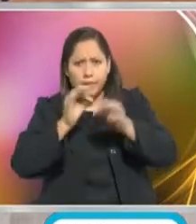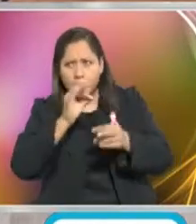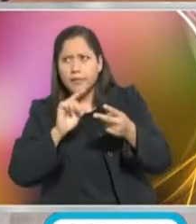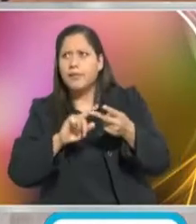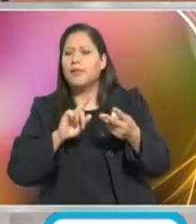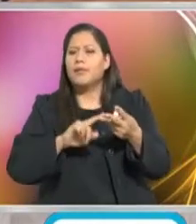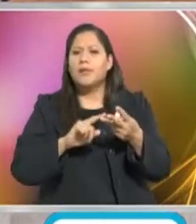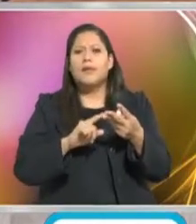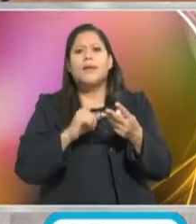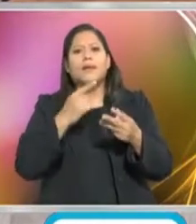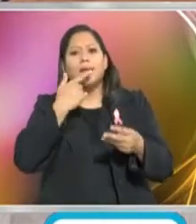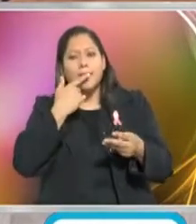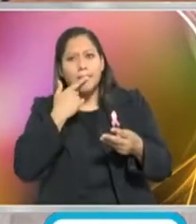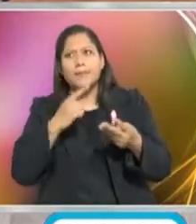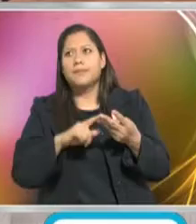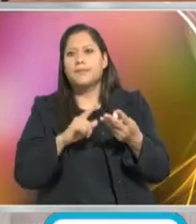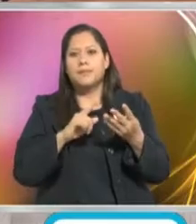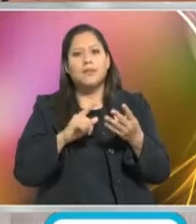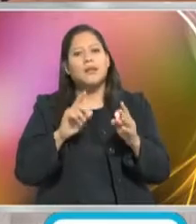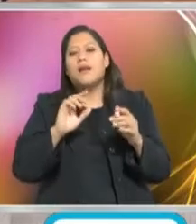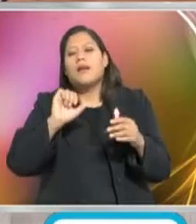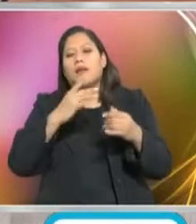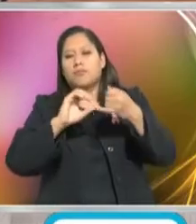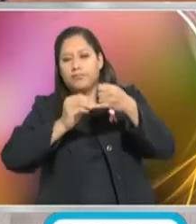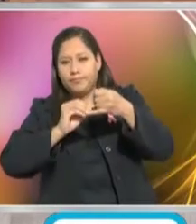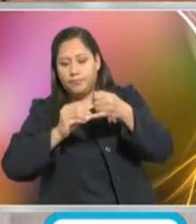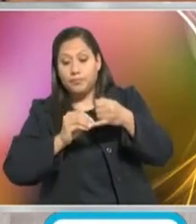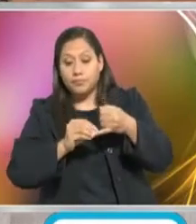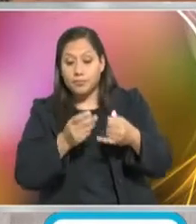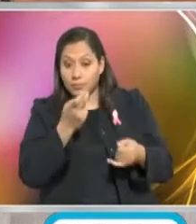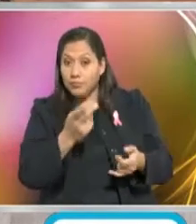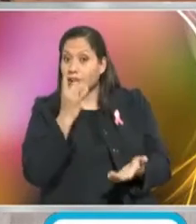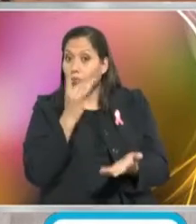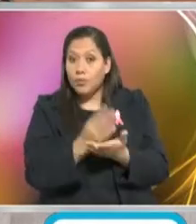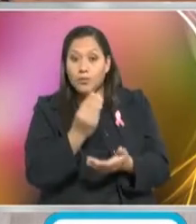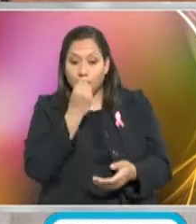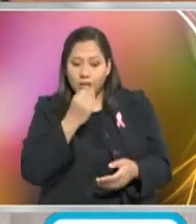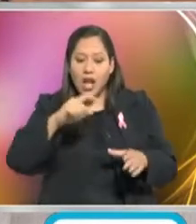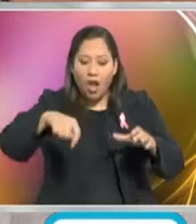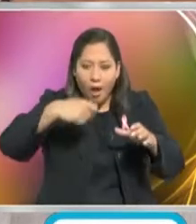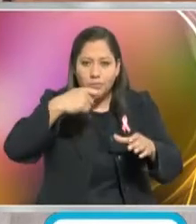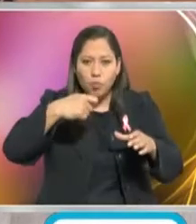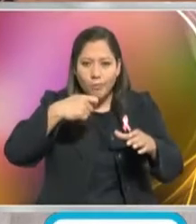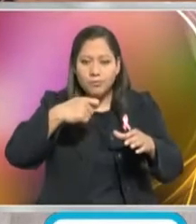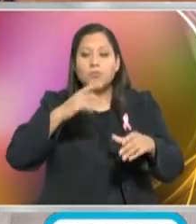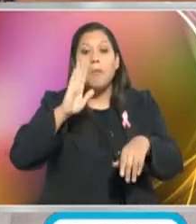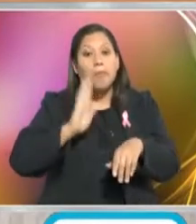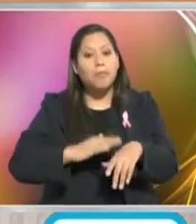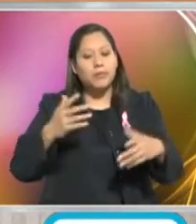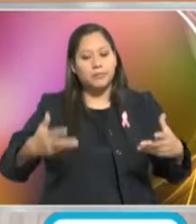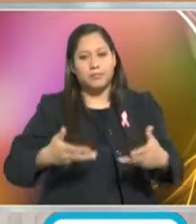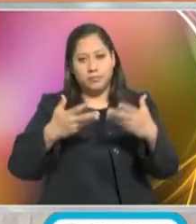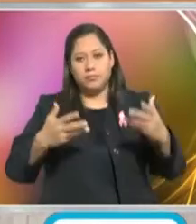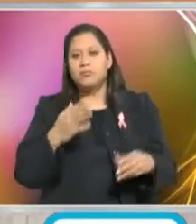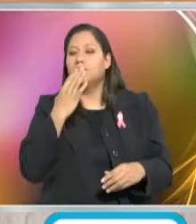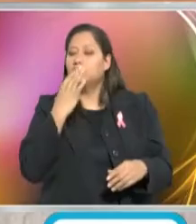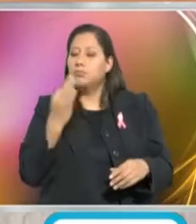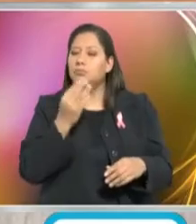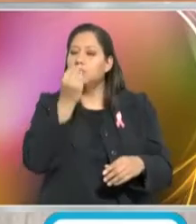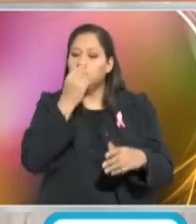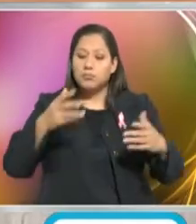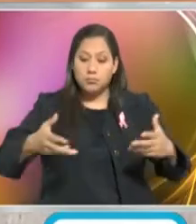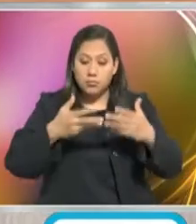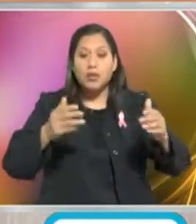lentejas, pueden ser habas, una leguminosa. Muy y bien. este va a ser tu único alimento sólido más tu ensalada. Es una delicia comerte una ensalada con